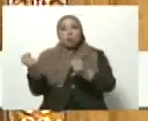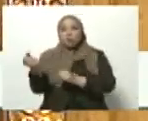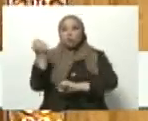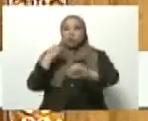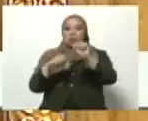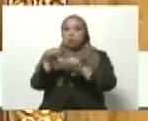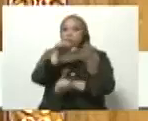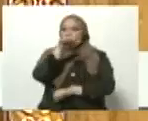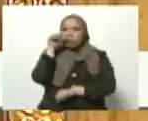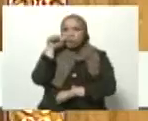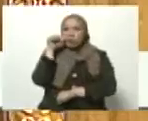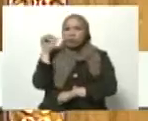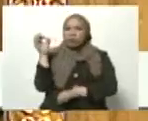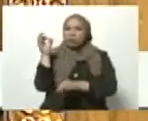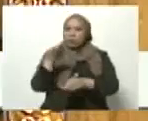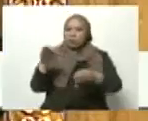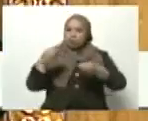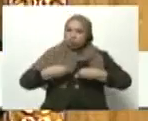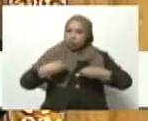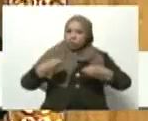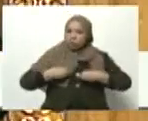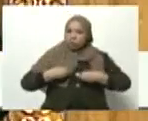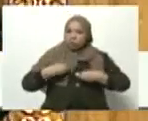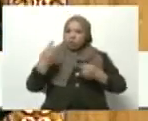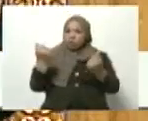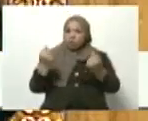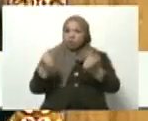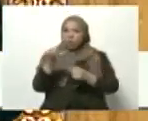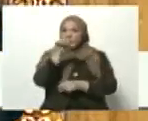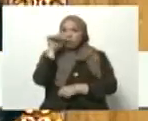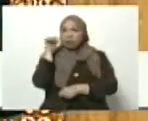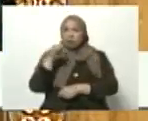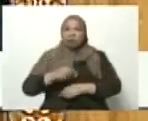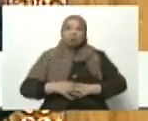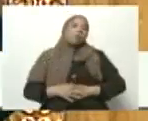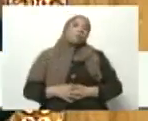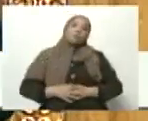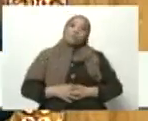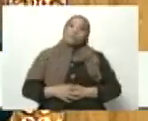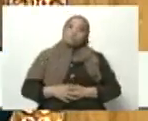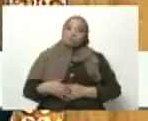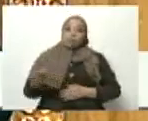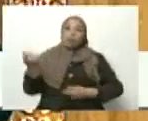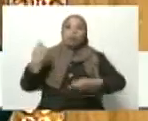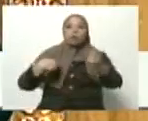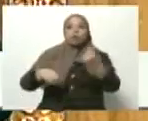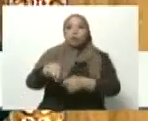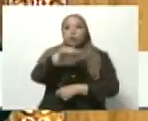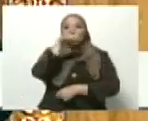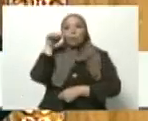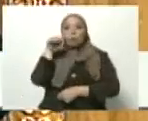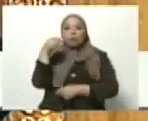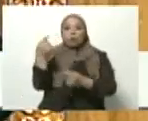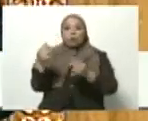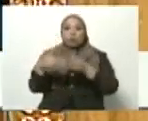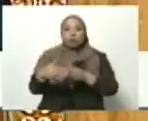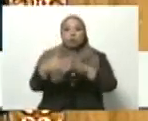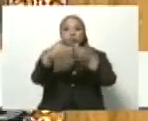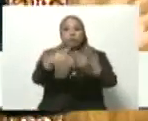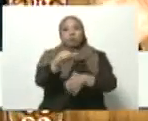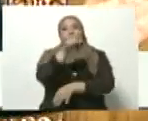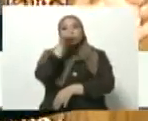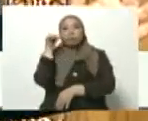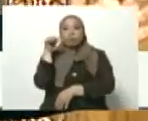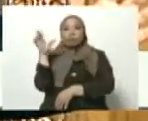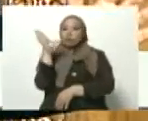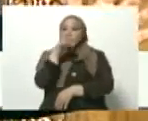a quebrar, porque ellos viven de la droga. Miren lo que están diciendo. Como Venezuela vive de la cocaína, si le paramos los barcos de cocaína a Venezuela,